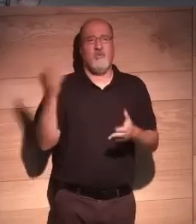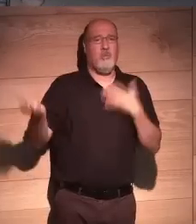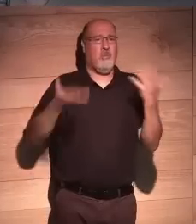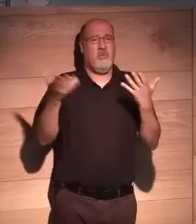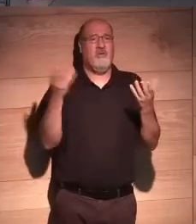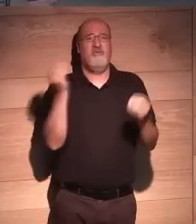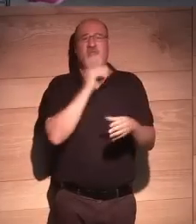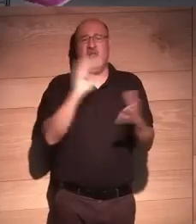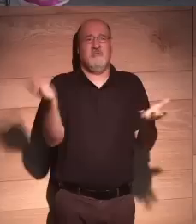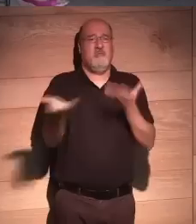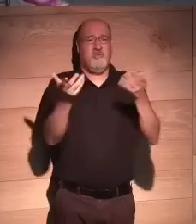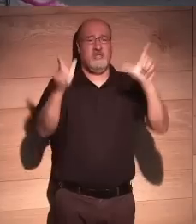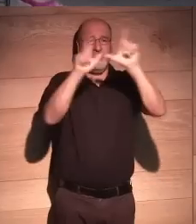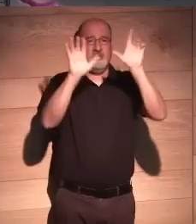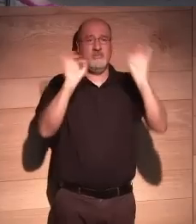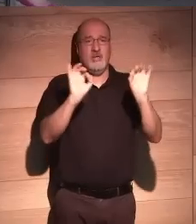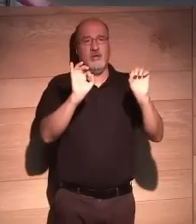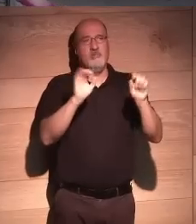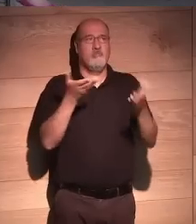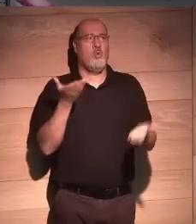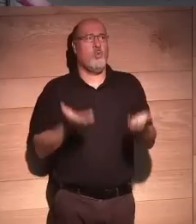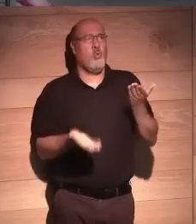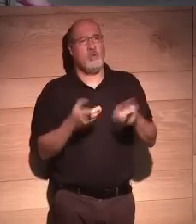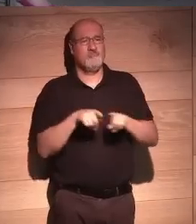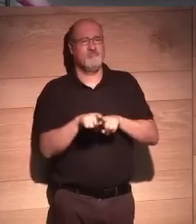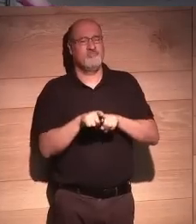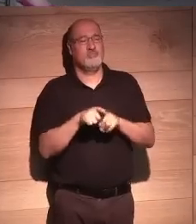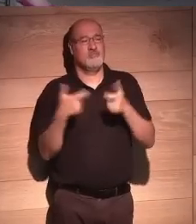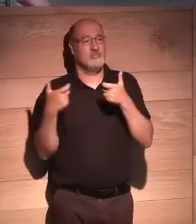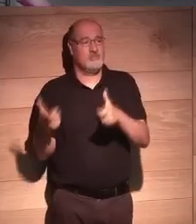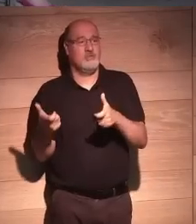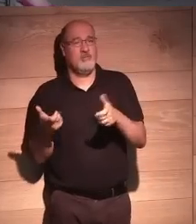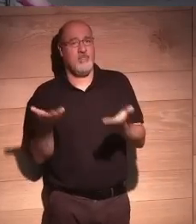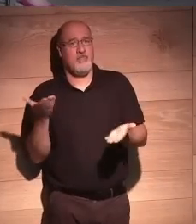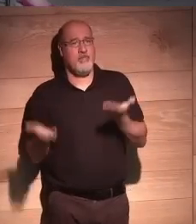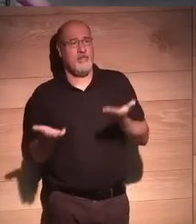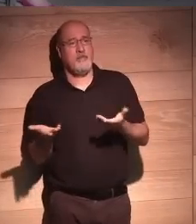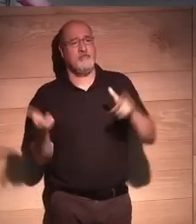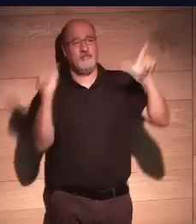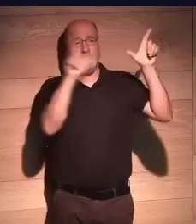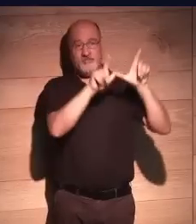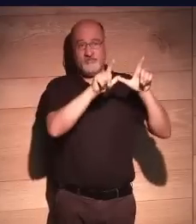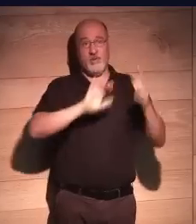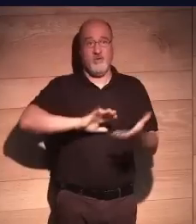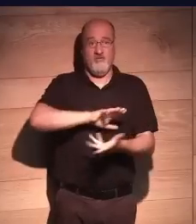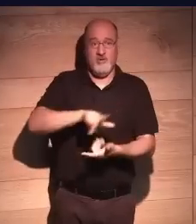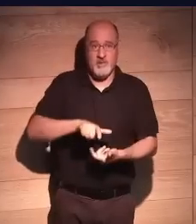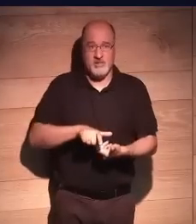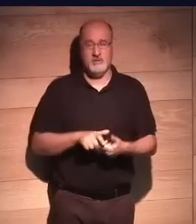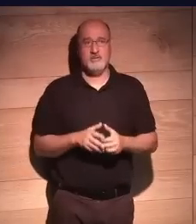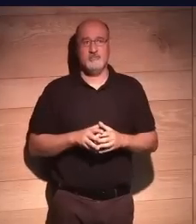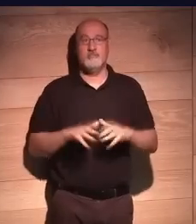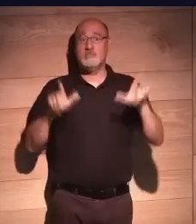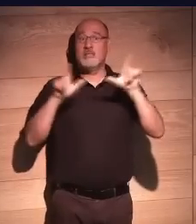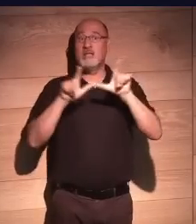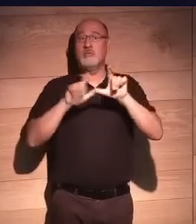que debería ser la televisión. Primero, siempre la juzgamos desde el punto de vista, por lo menos un sector importante de la gente, de los informativos. O sea, la televisión